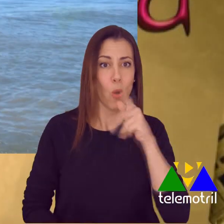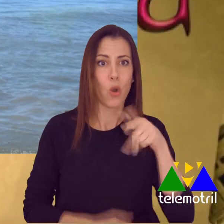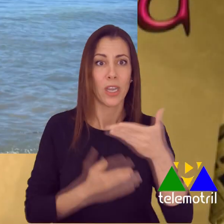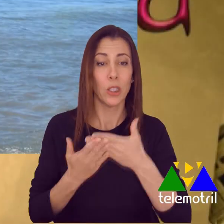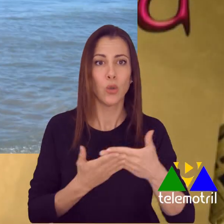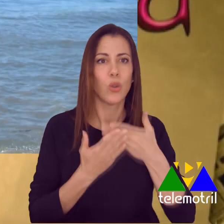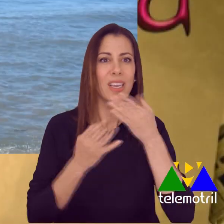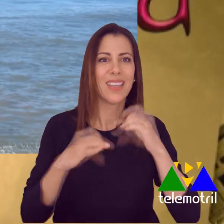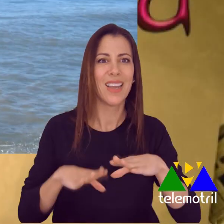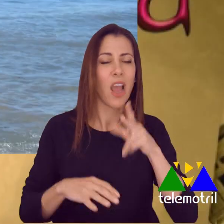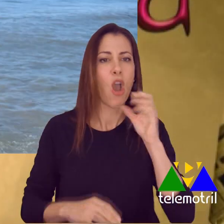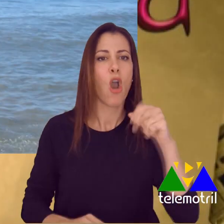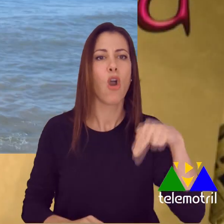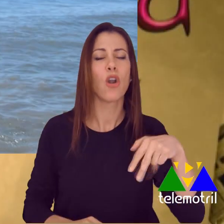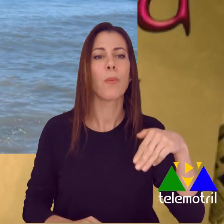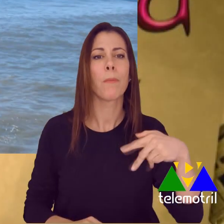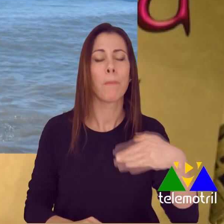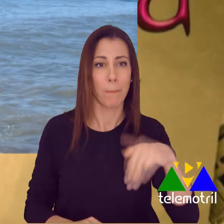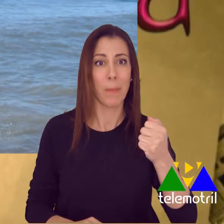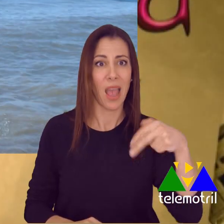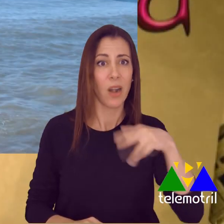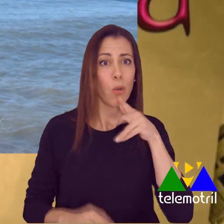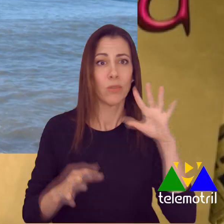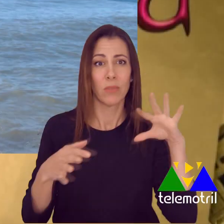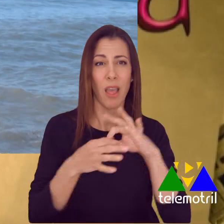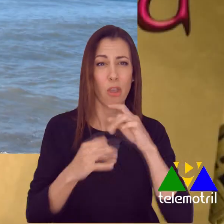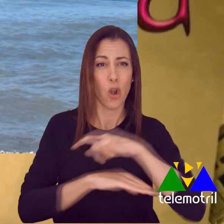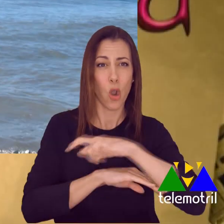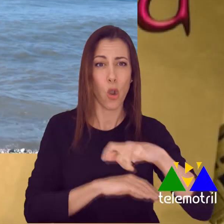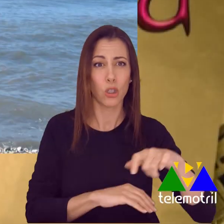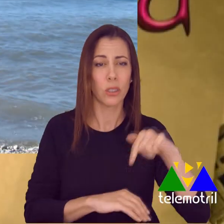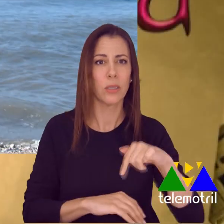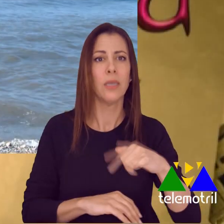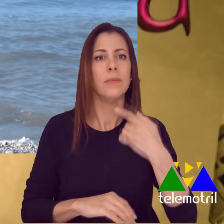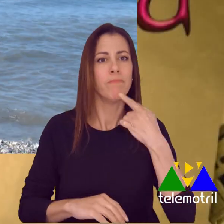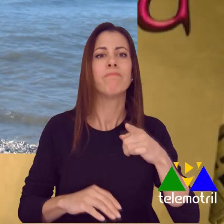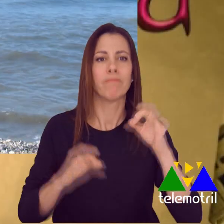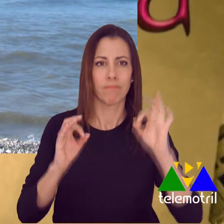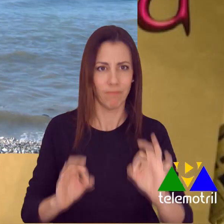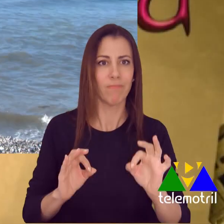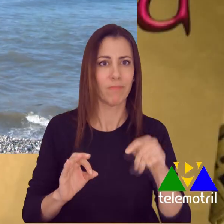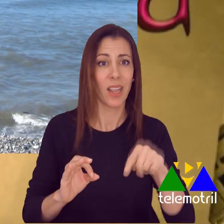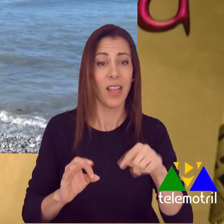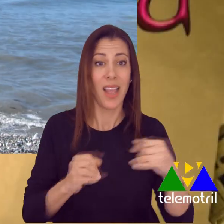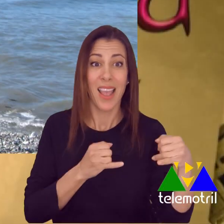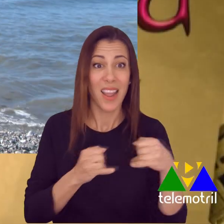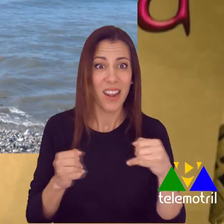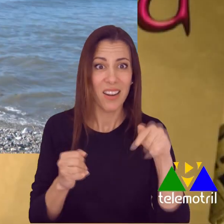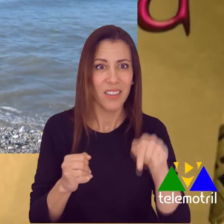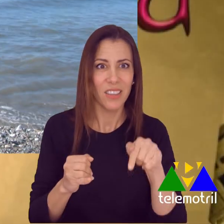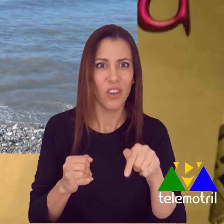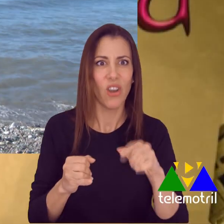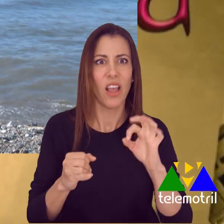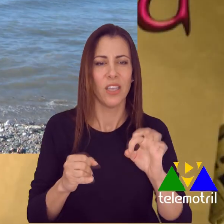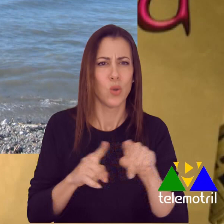que hizo Hoffman sobre la costa y se preveía o sacaba la conclusión de que el Guadalfeo era